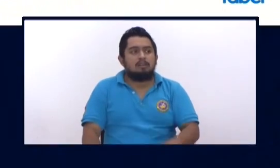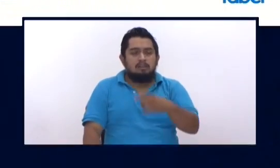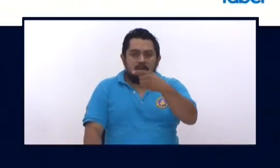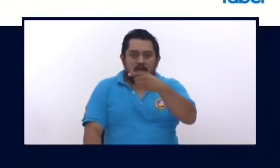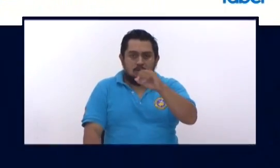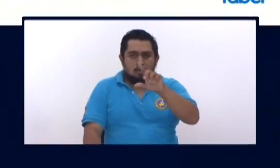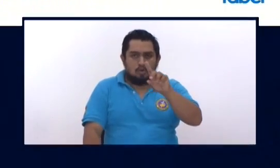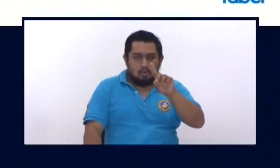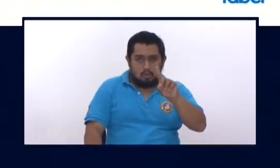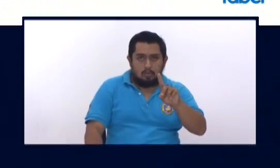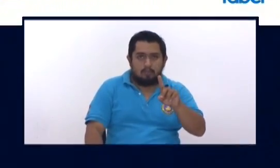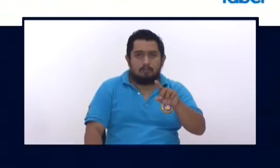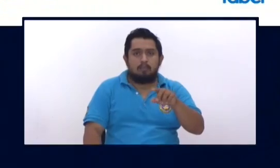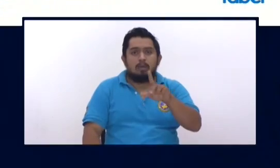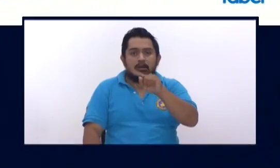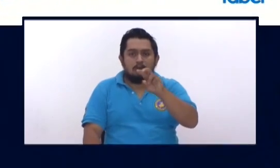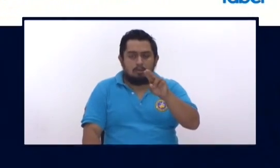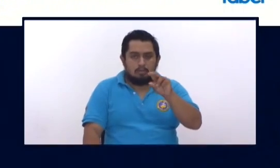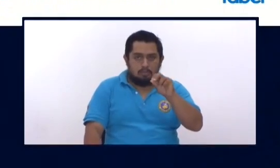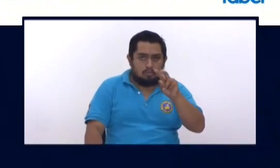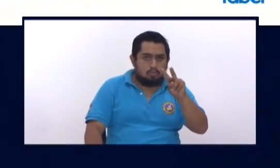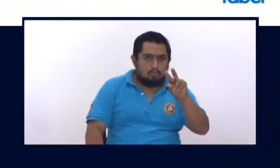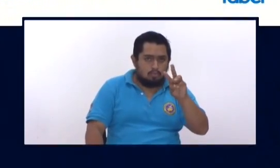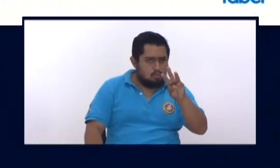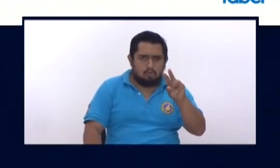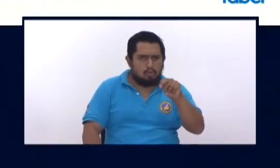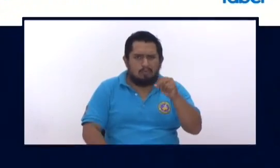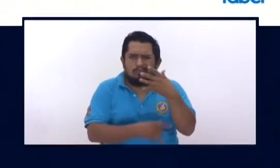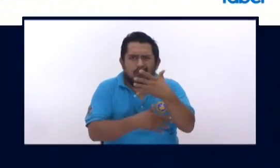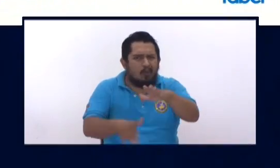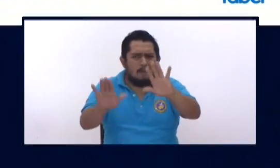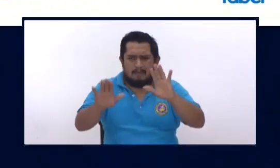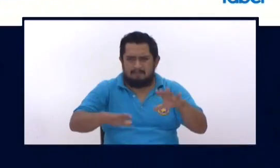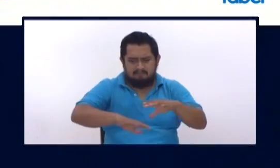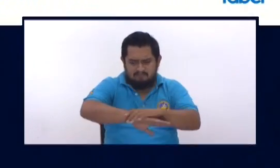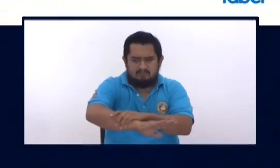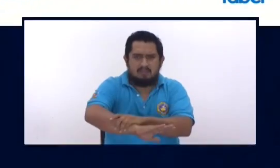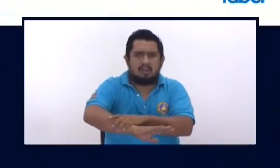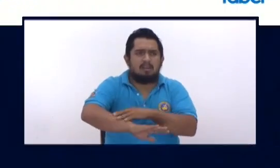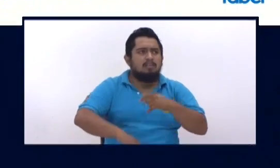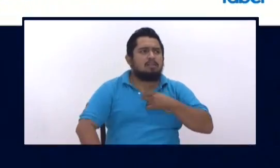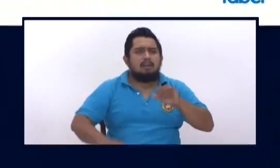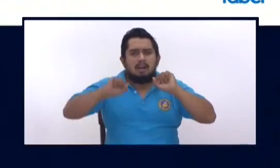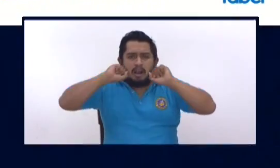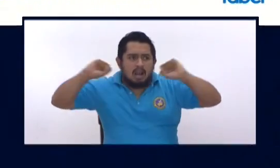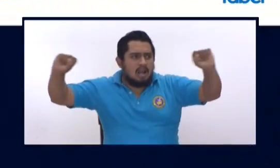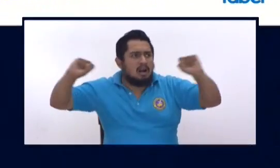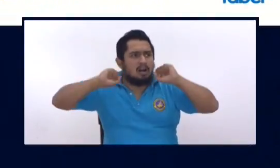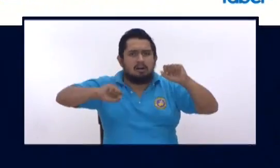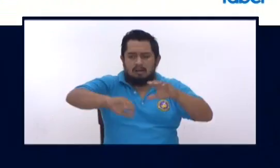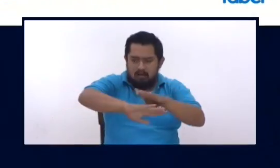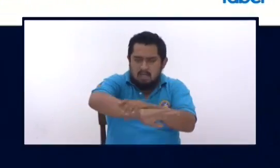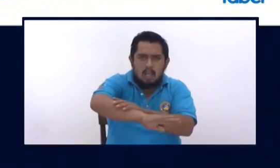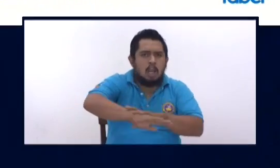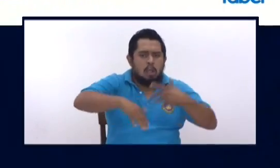de oro top the dead of gold son calcetines comunes y corrientes hay para hacer ejercicio hay parte urbanos